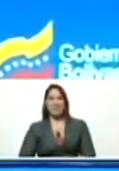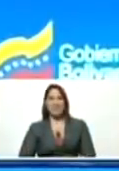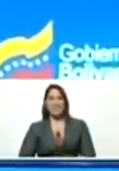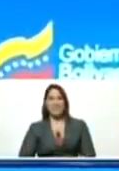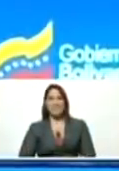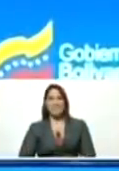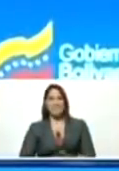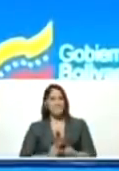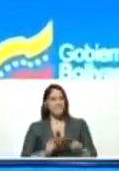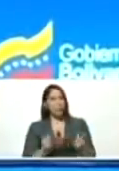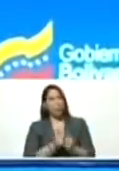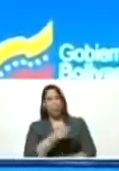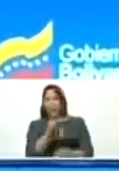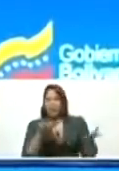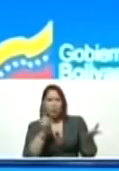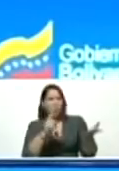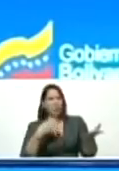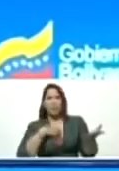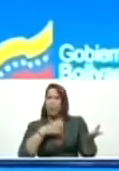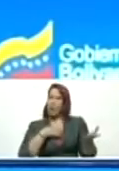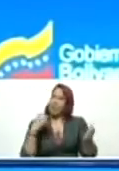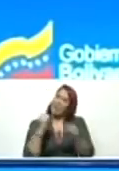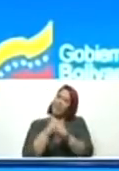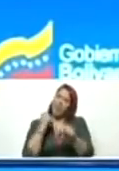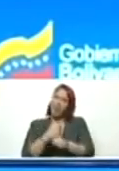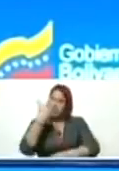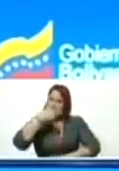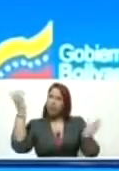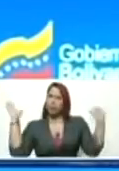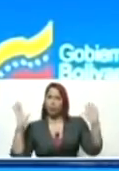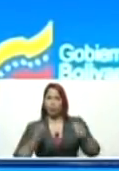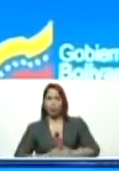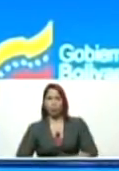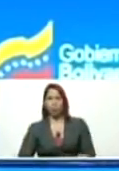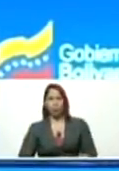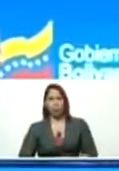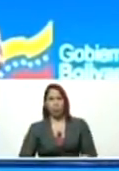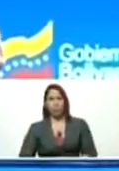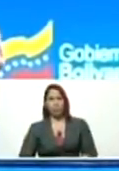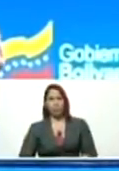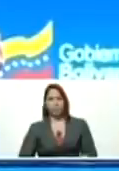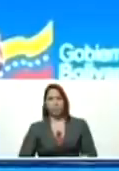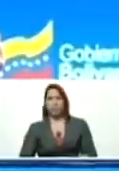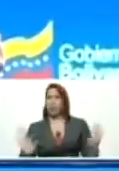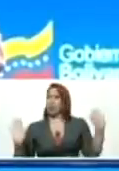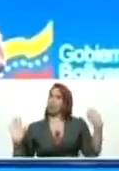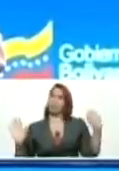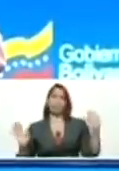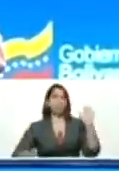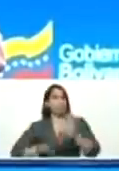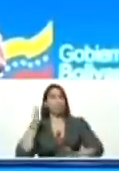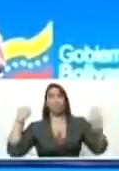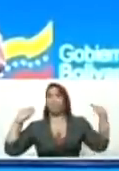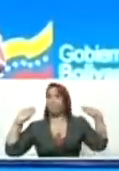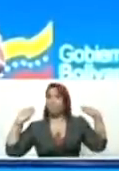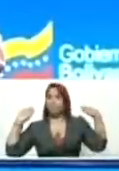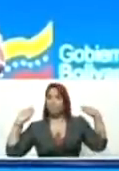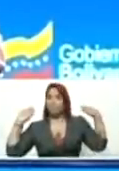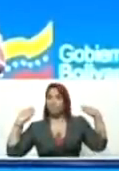con ustedes no se puede trabajar en serio vale así me voy